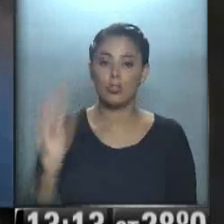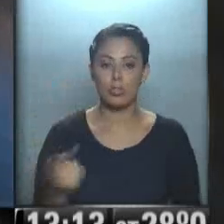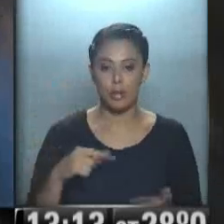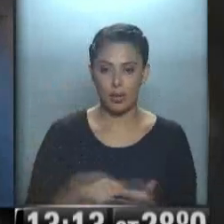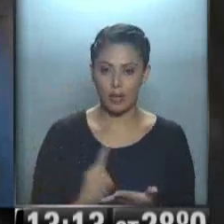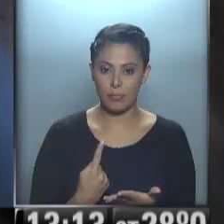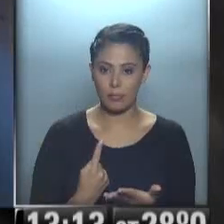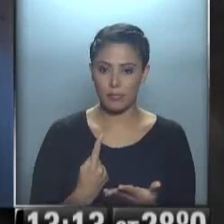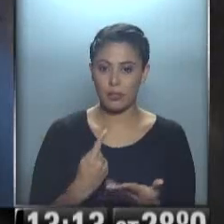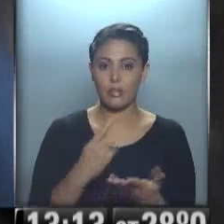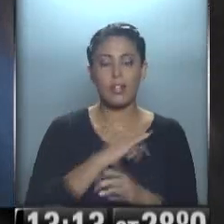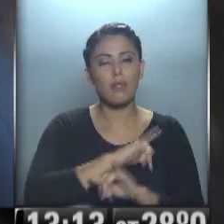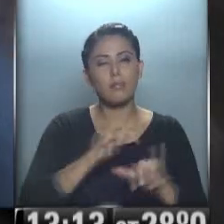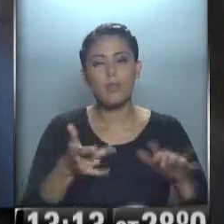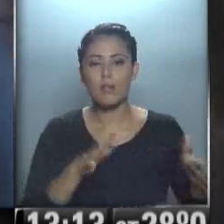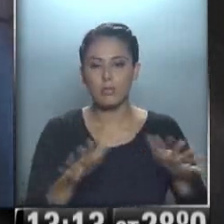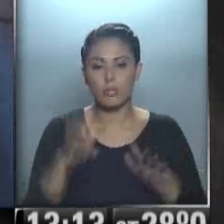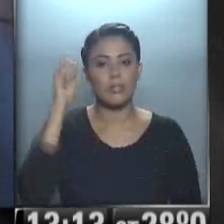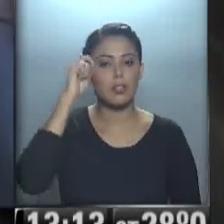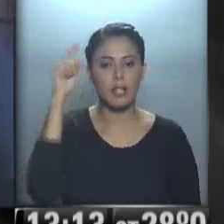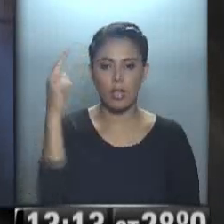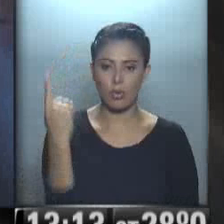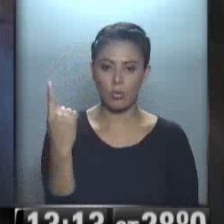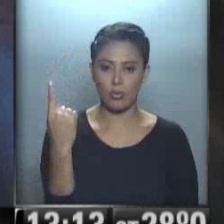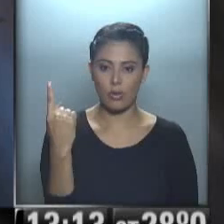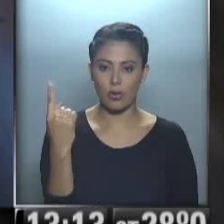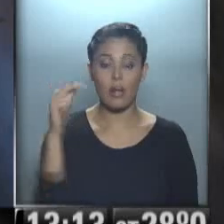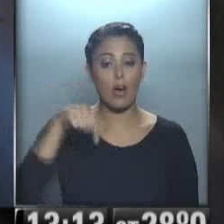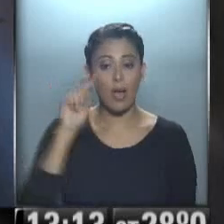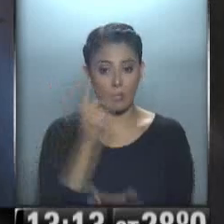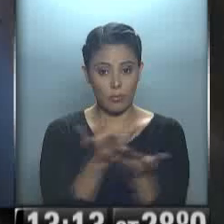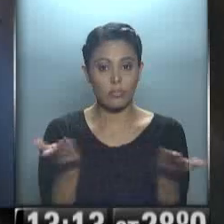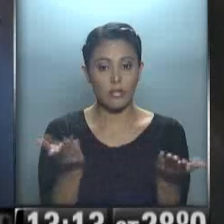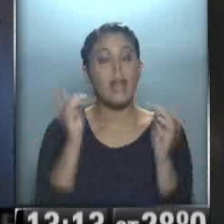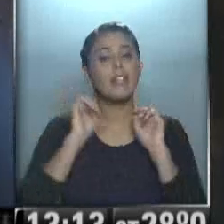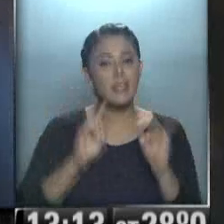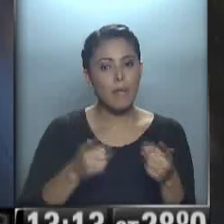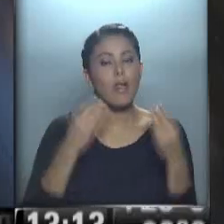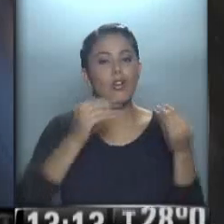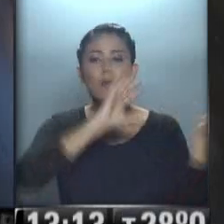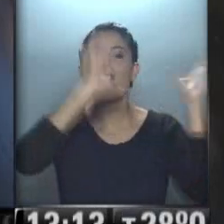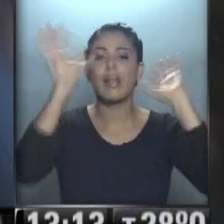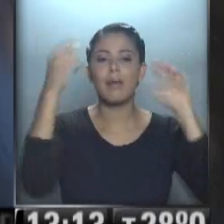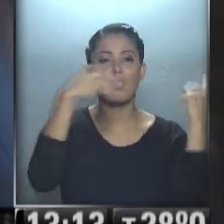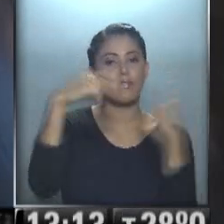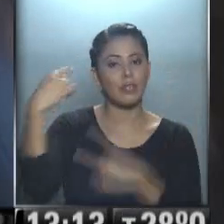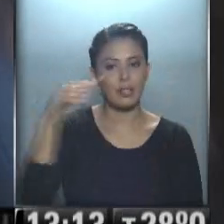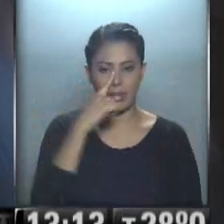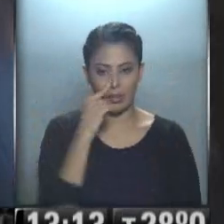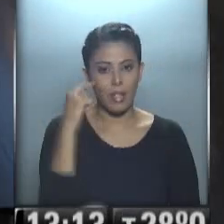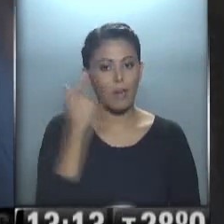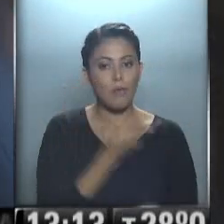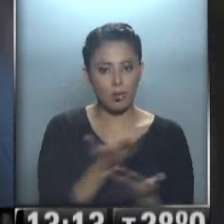de Buenos Aires se pronostican alrededor de 31 grados y aquí tenemos también el pronóstico extendido. Está